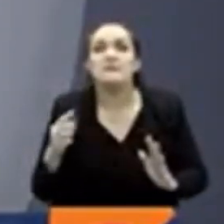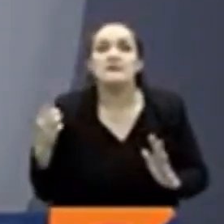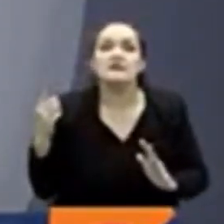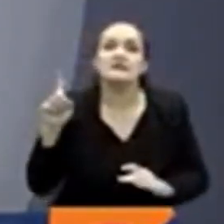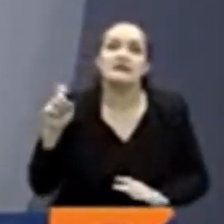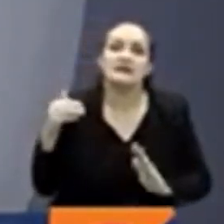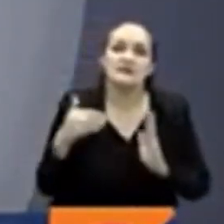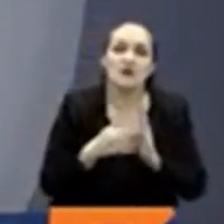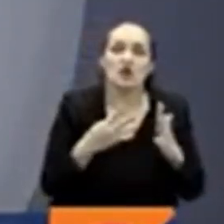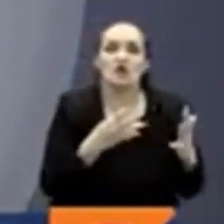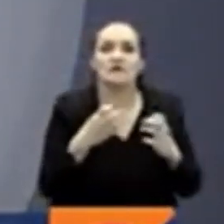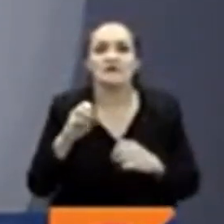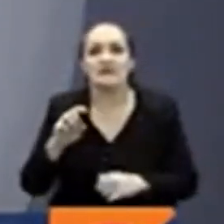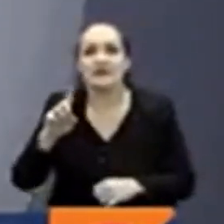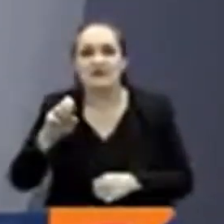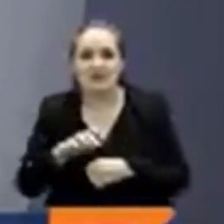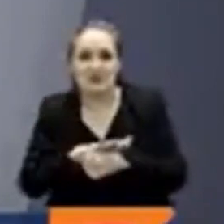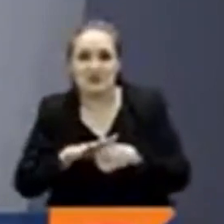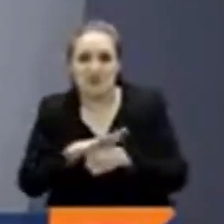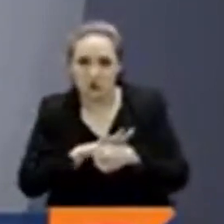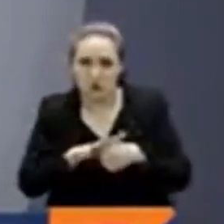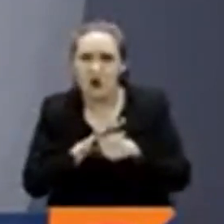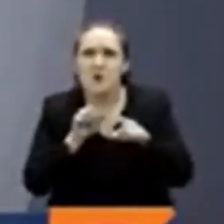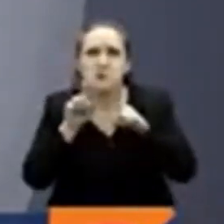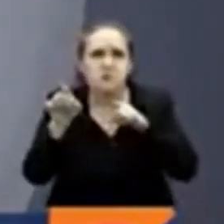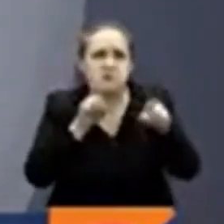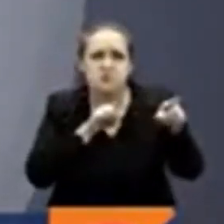de alteración del orden público, entre ellas